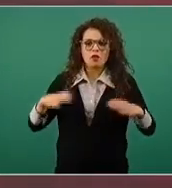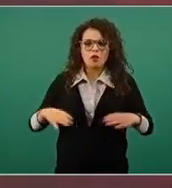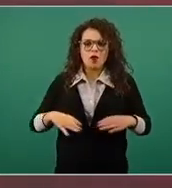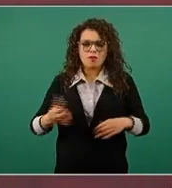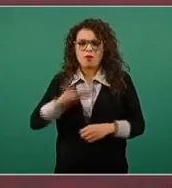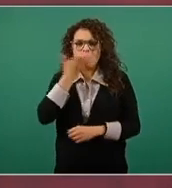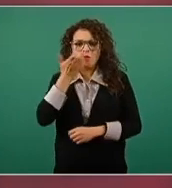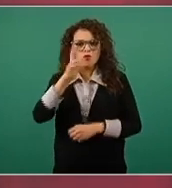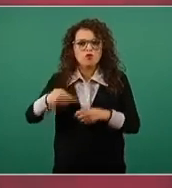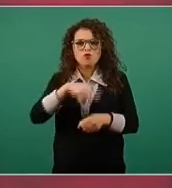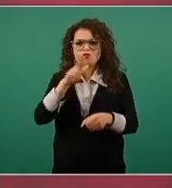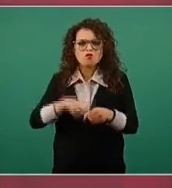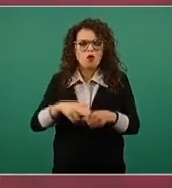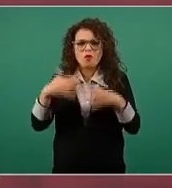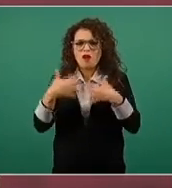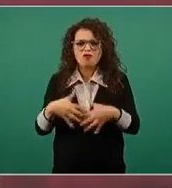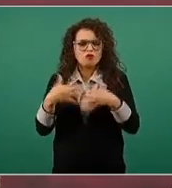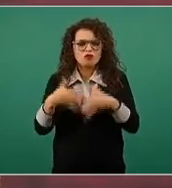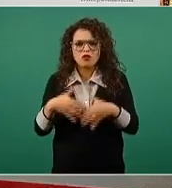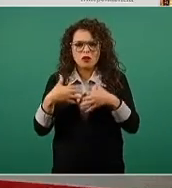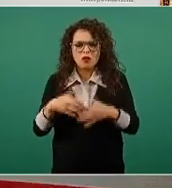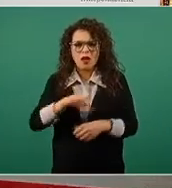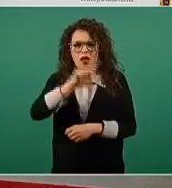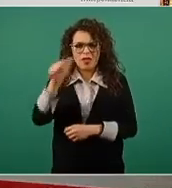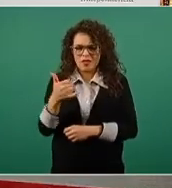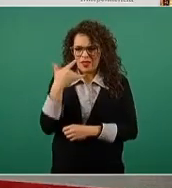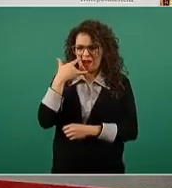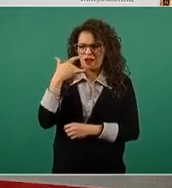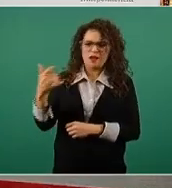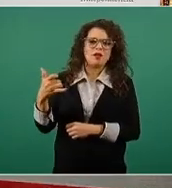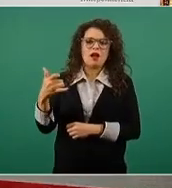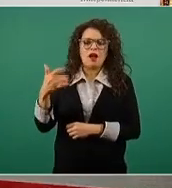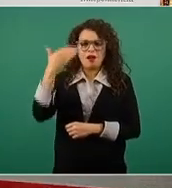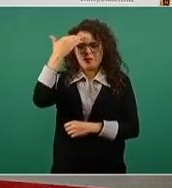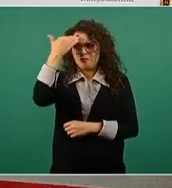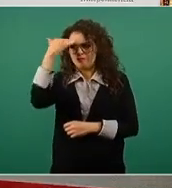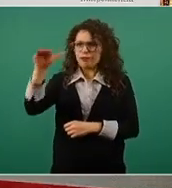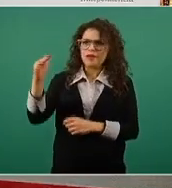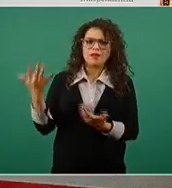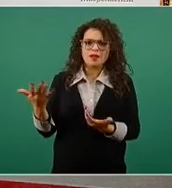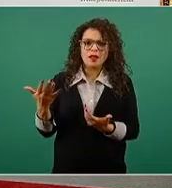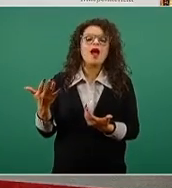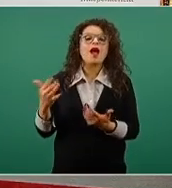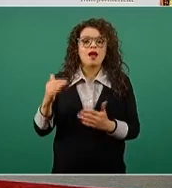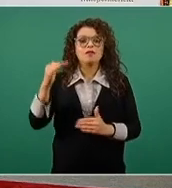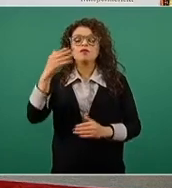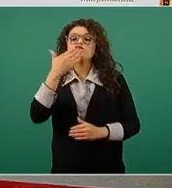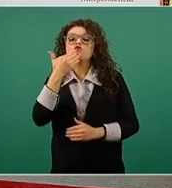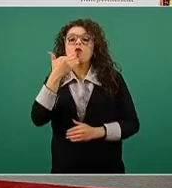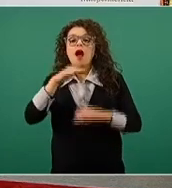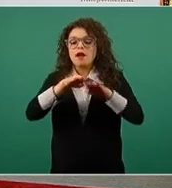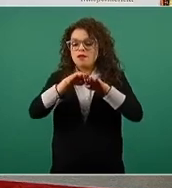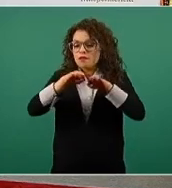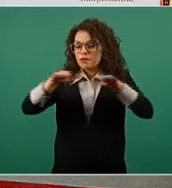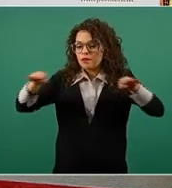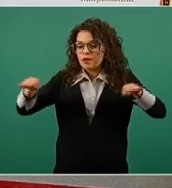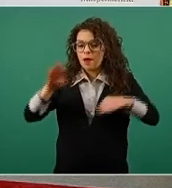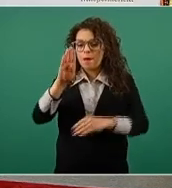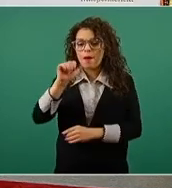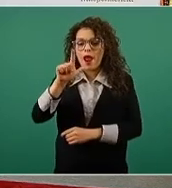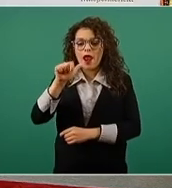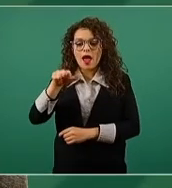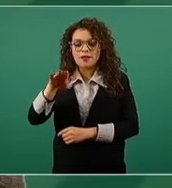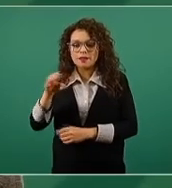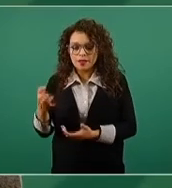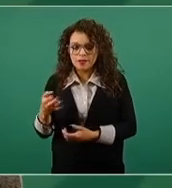habitual del cuerpo. Como estas vacunas han sido probadas en ensayos clínicos, fase 1,